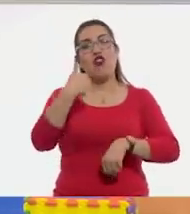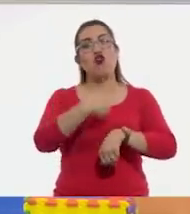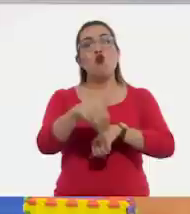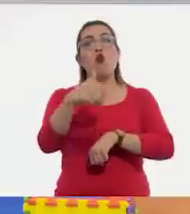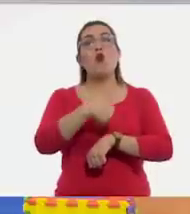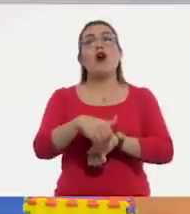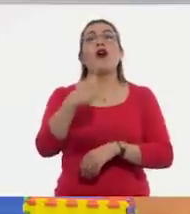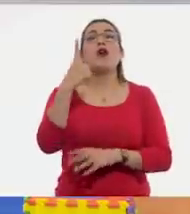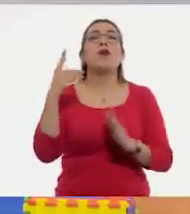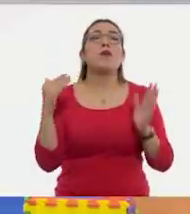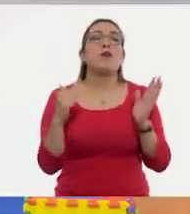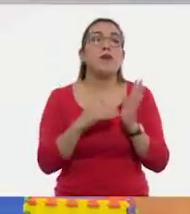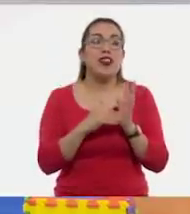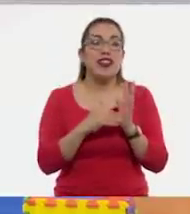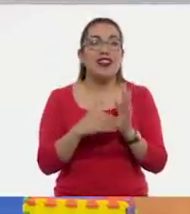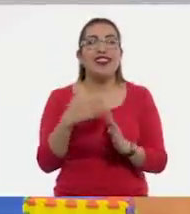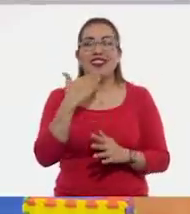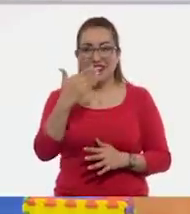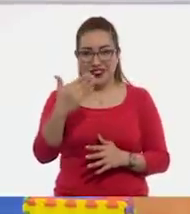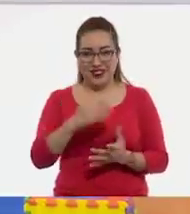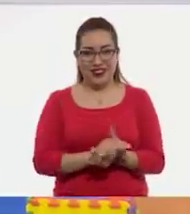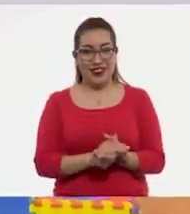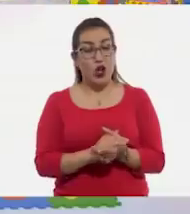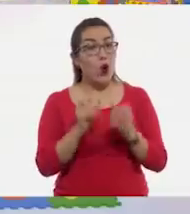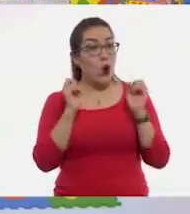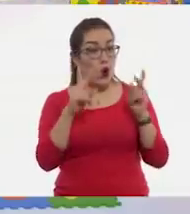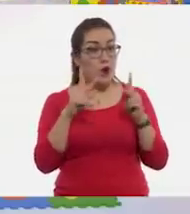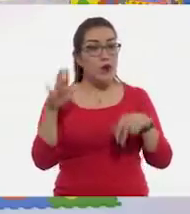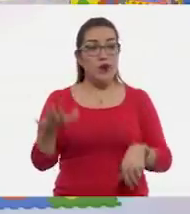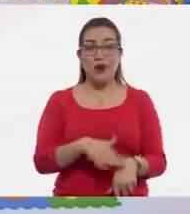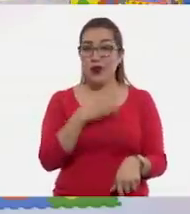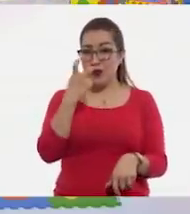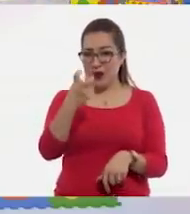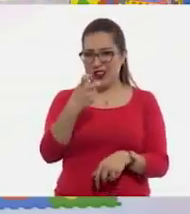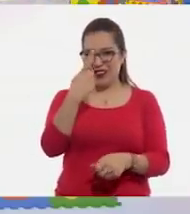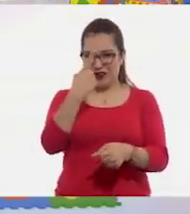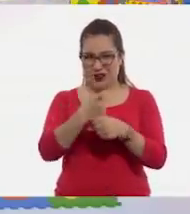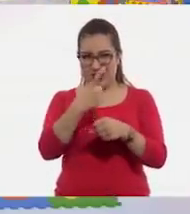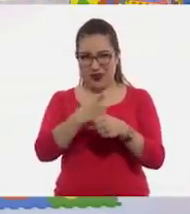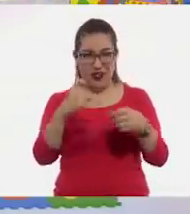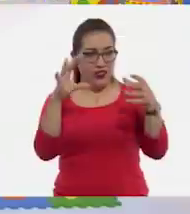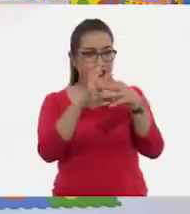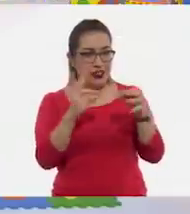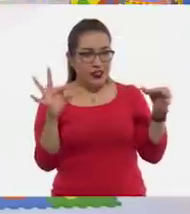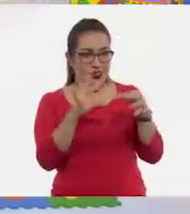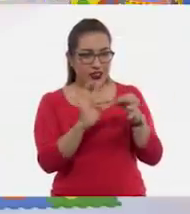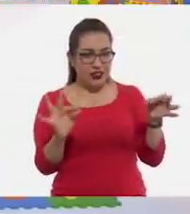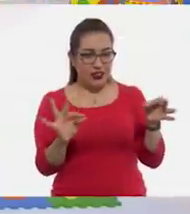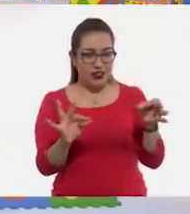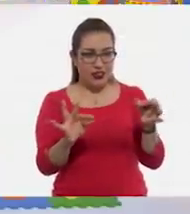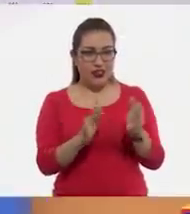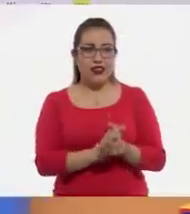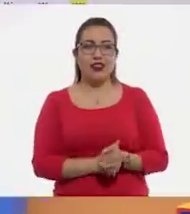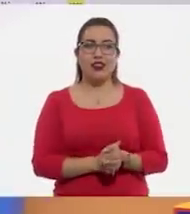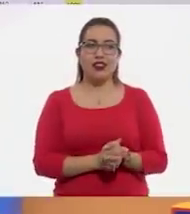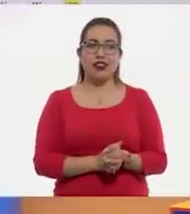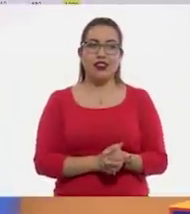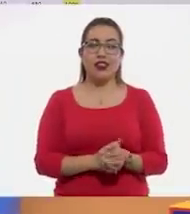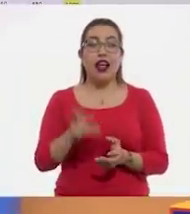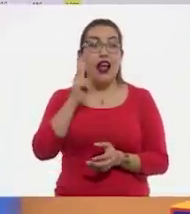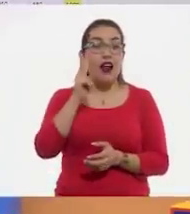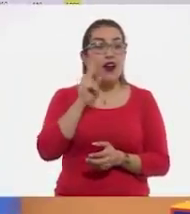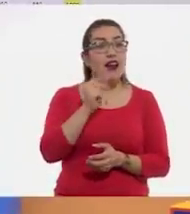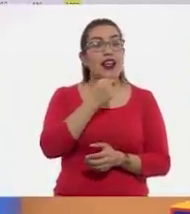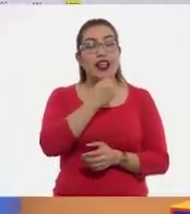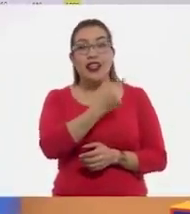al número 1000. Muy bien. Así es. Por eso, mira, antes de empezar y explicar de qué va a tratar esta clase, ¿qué te parece si le decimos a las niñas y a